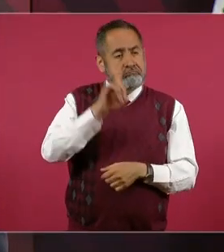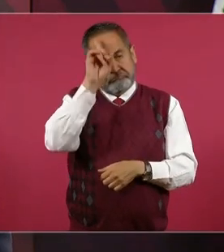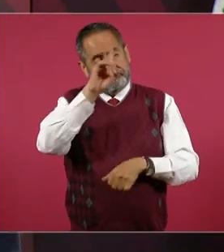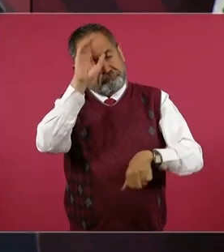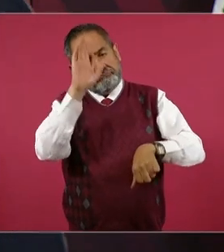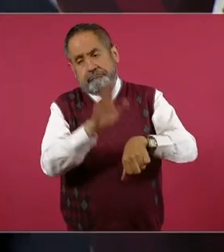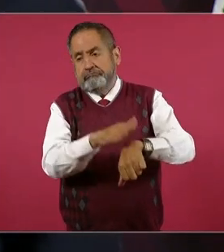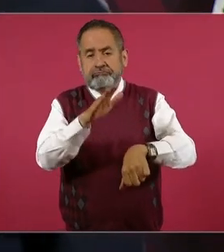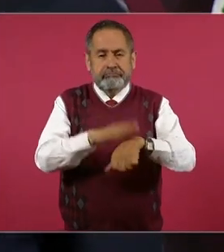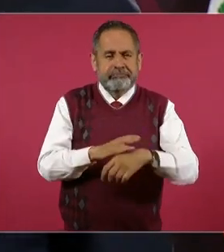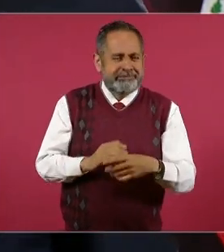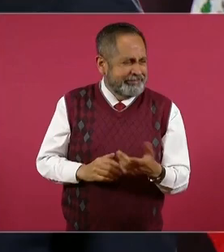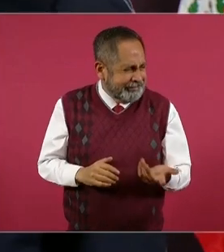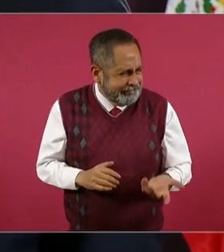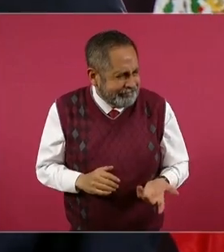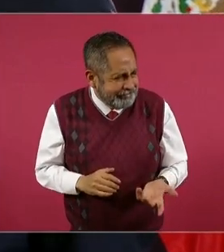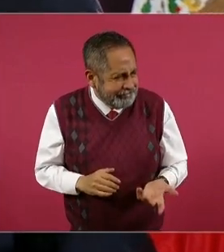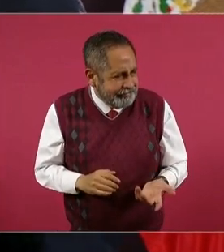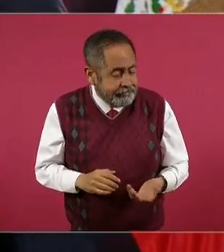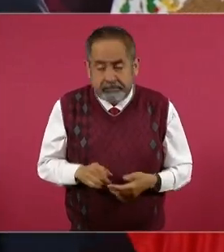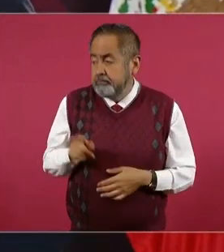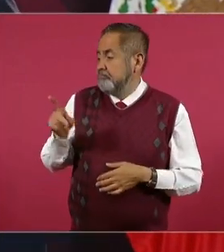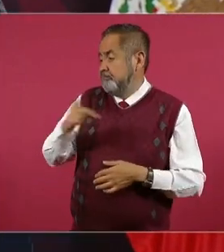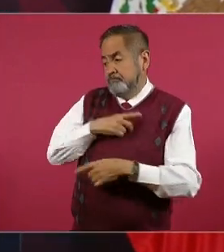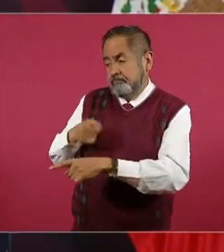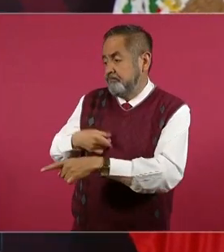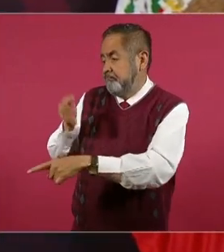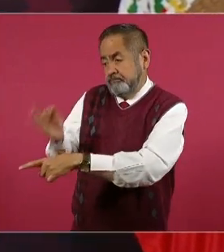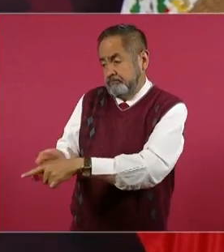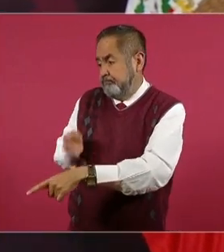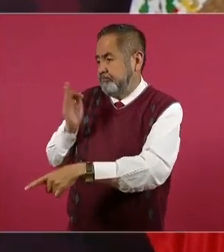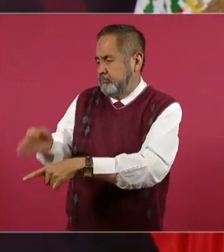recomendando que aceptáramos la derrota,